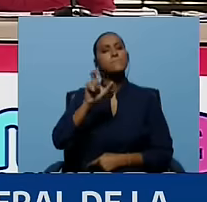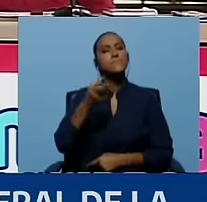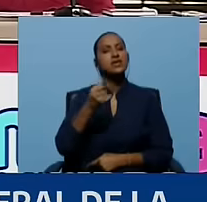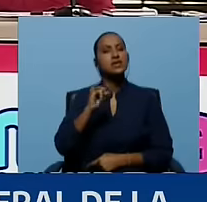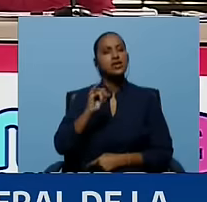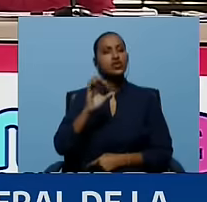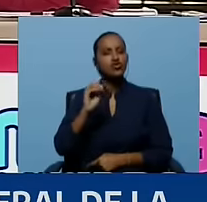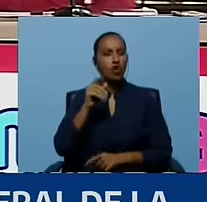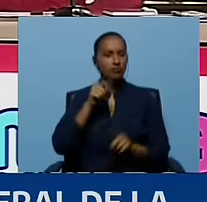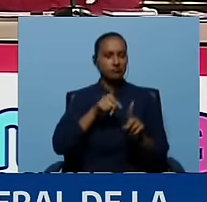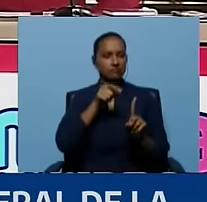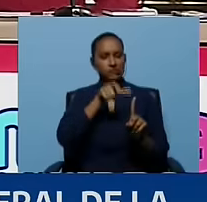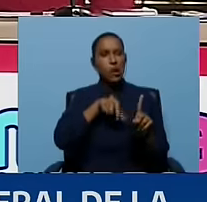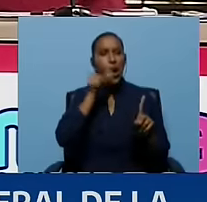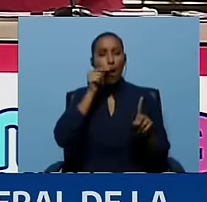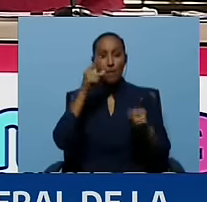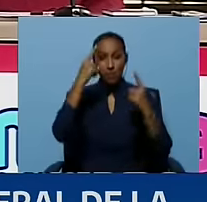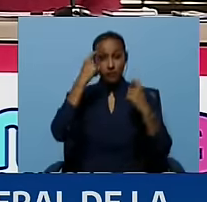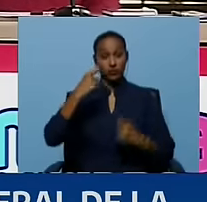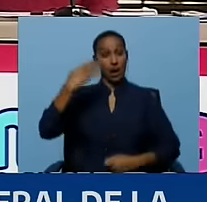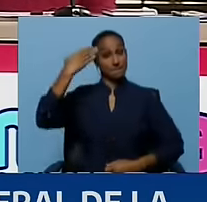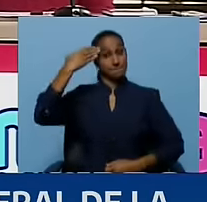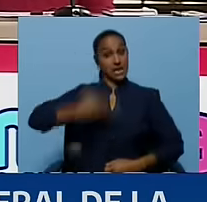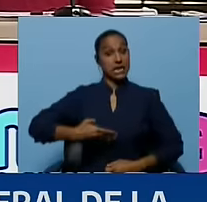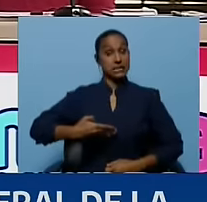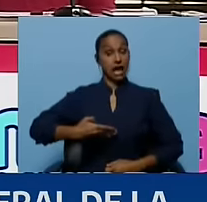carrera militar,